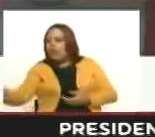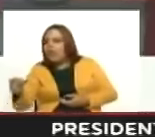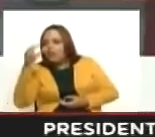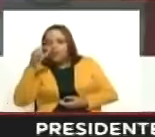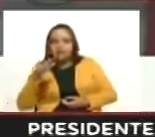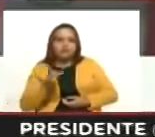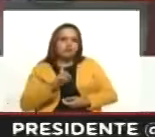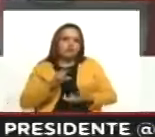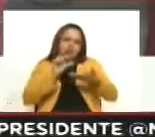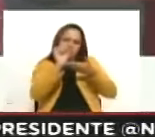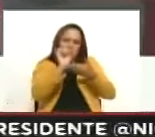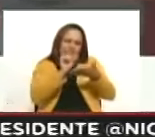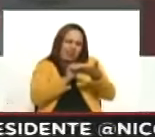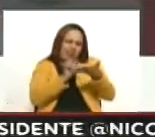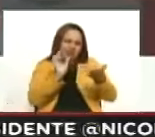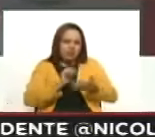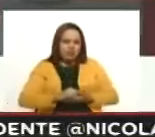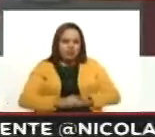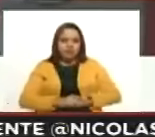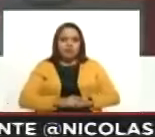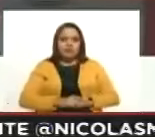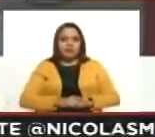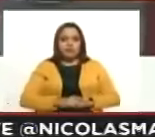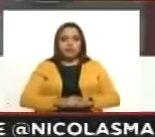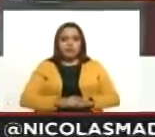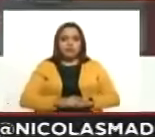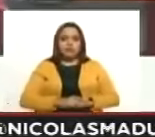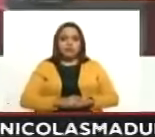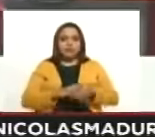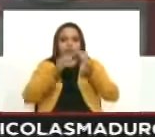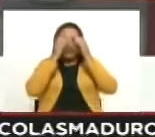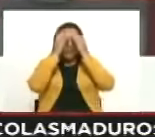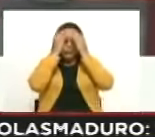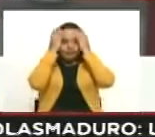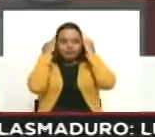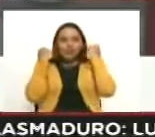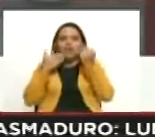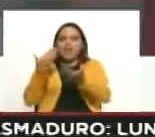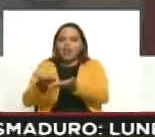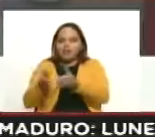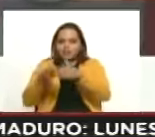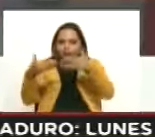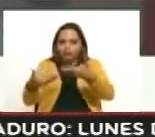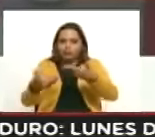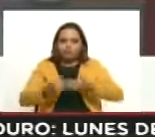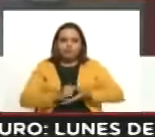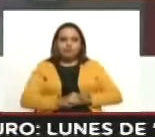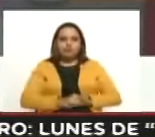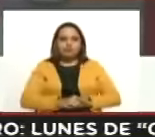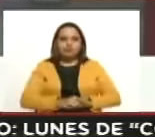de talla 24. Gracias, Pedro.